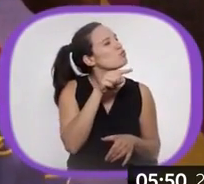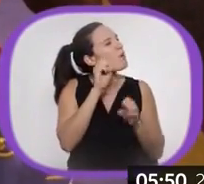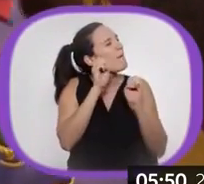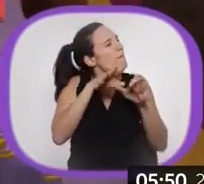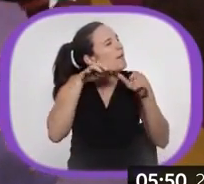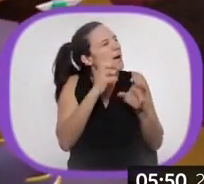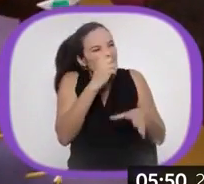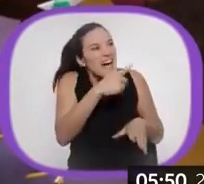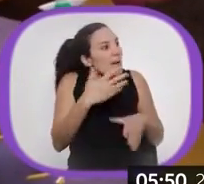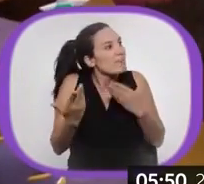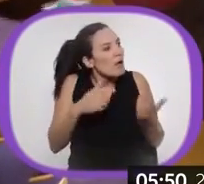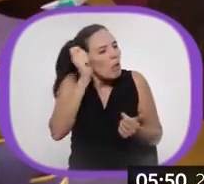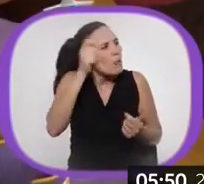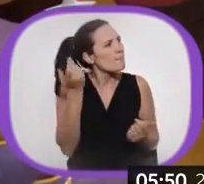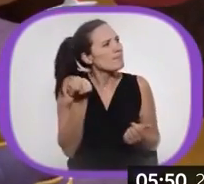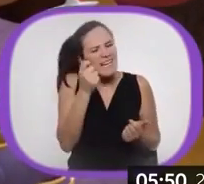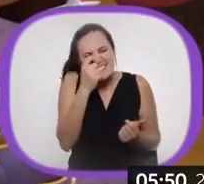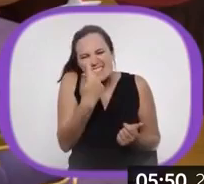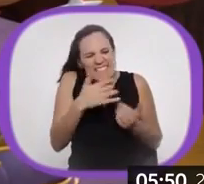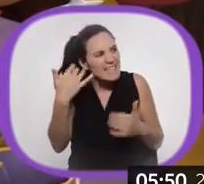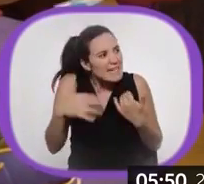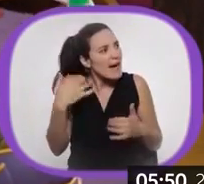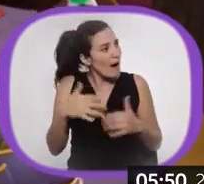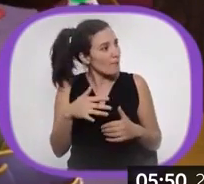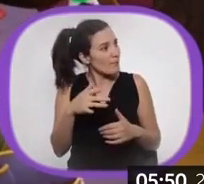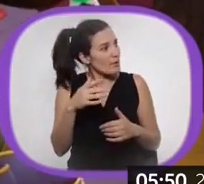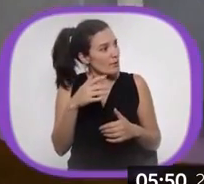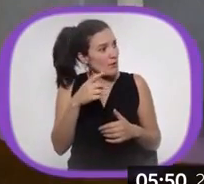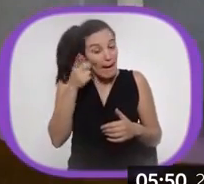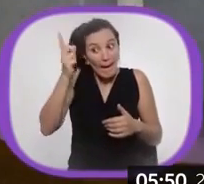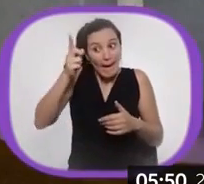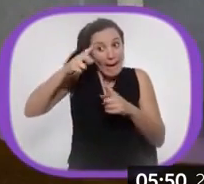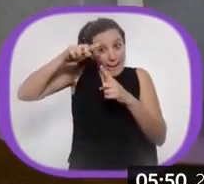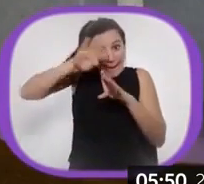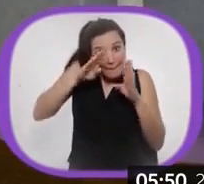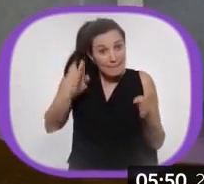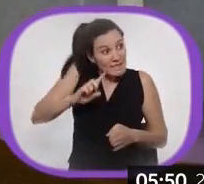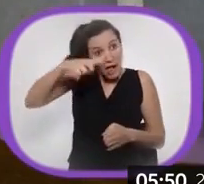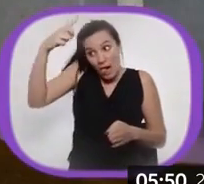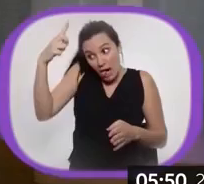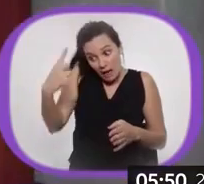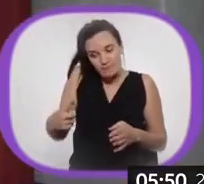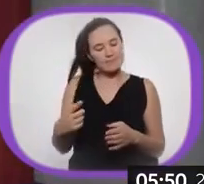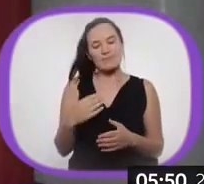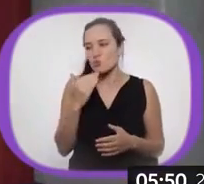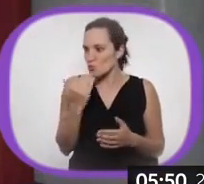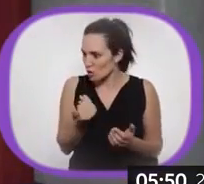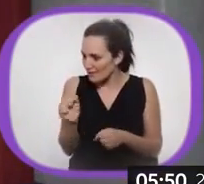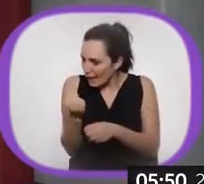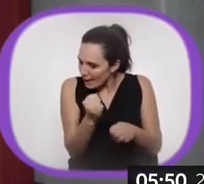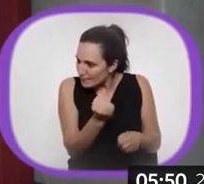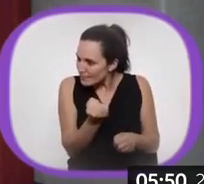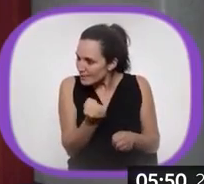muy pronto. Ibas muy rápido y tiraste mi varita de la mesa. Bueno, no importa. Solo límpienla antes de que los